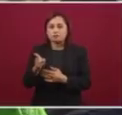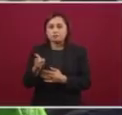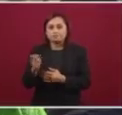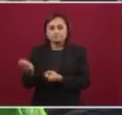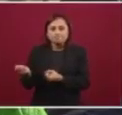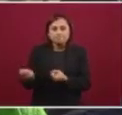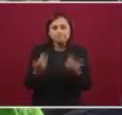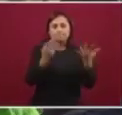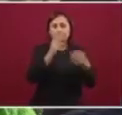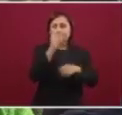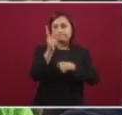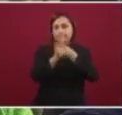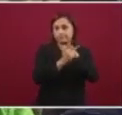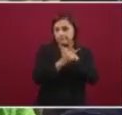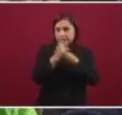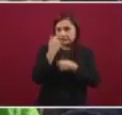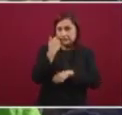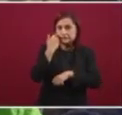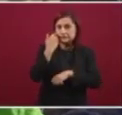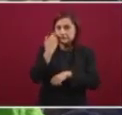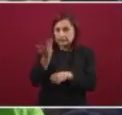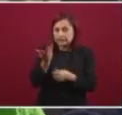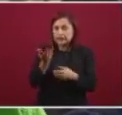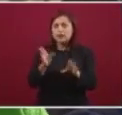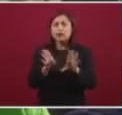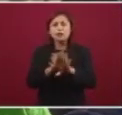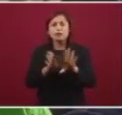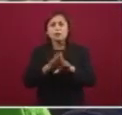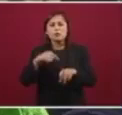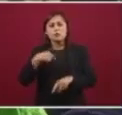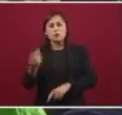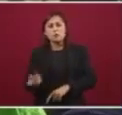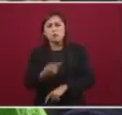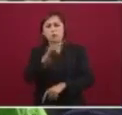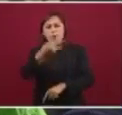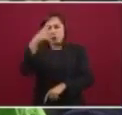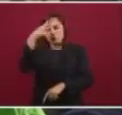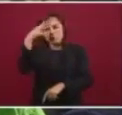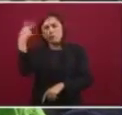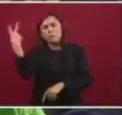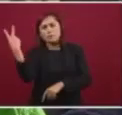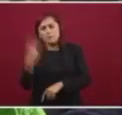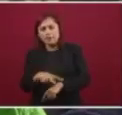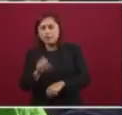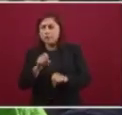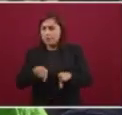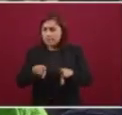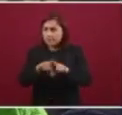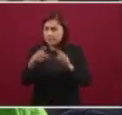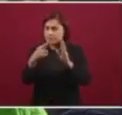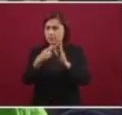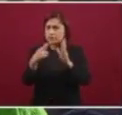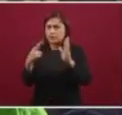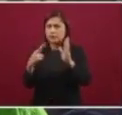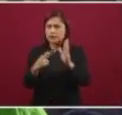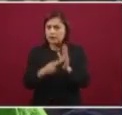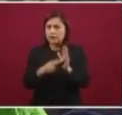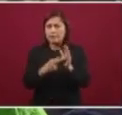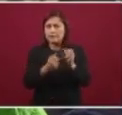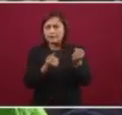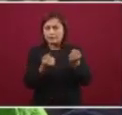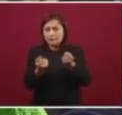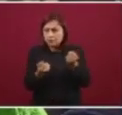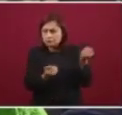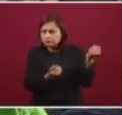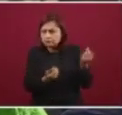continuar con su política de extradición a los Estados Unidos, toda vez que, como usted dice, este caso fue muy emblemático y sienta un precedente? Usted